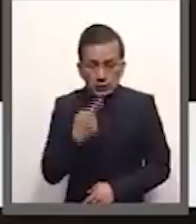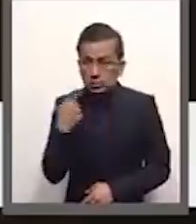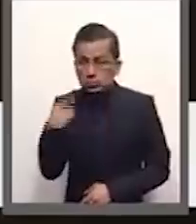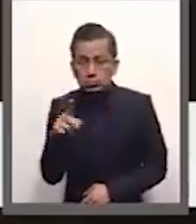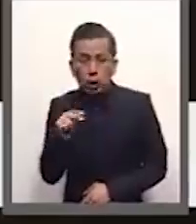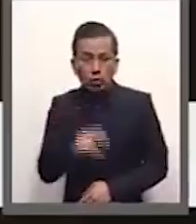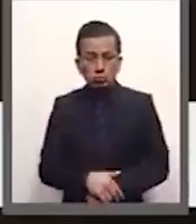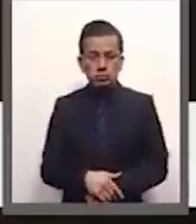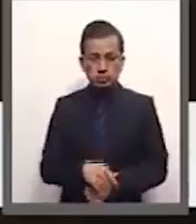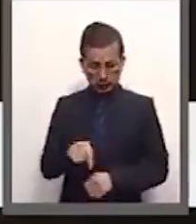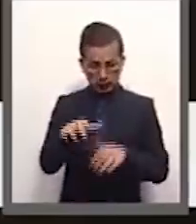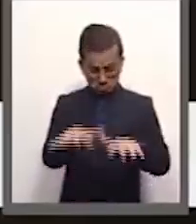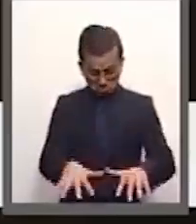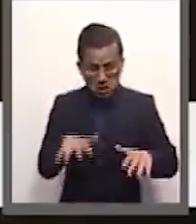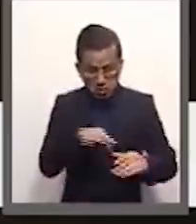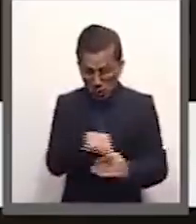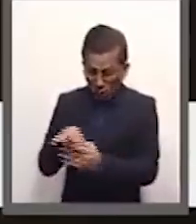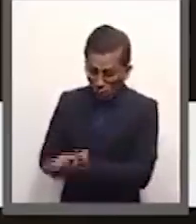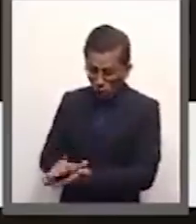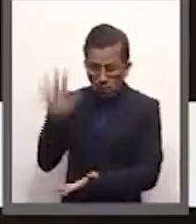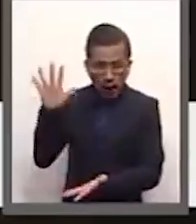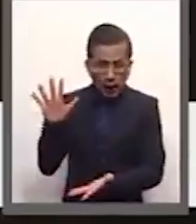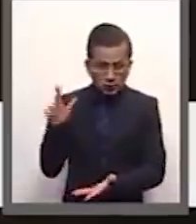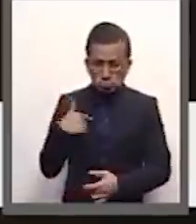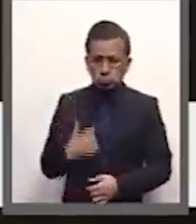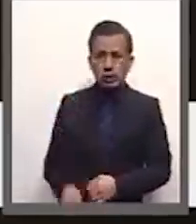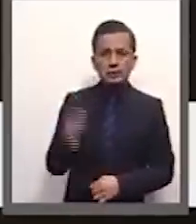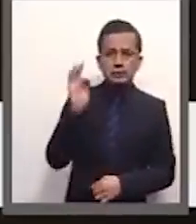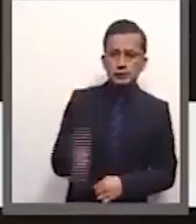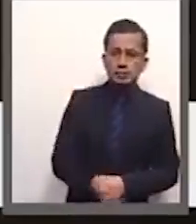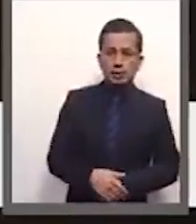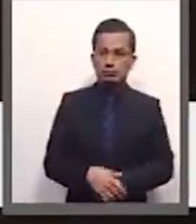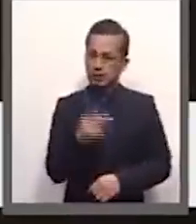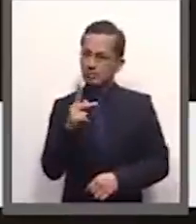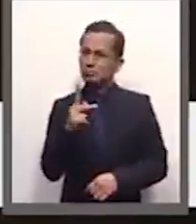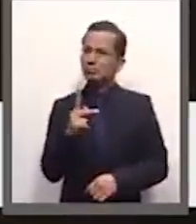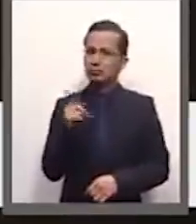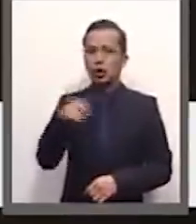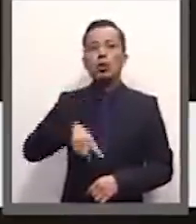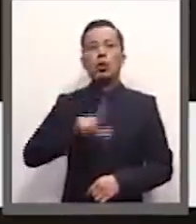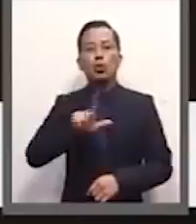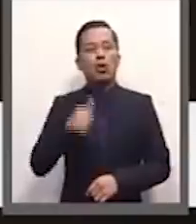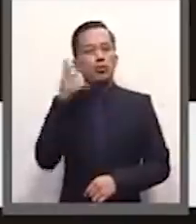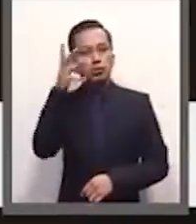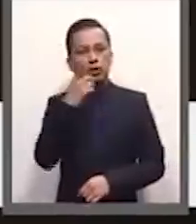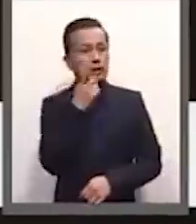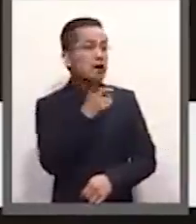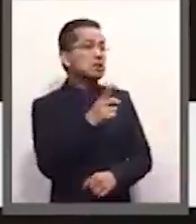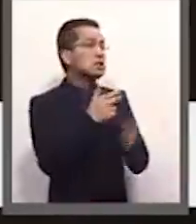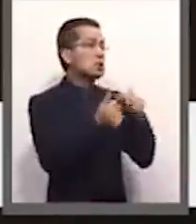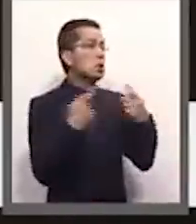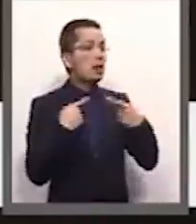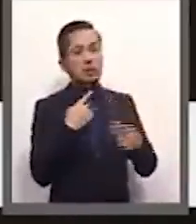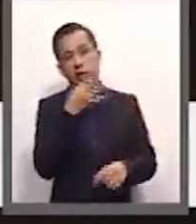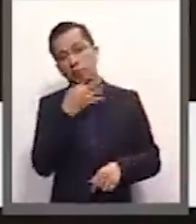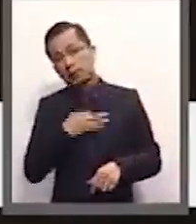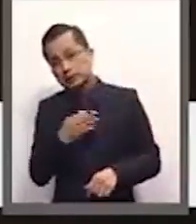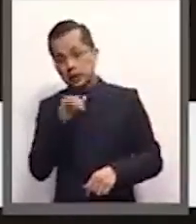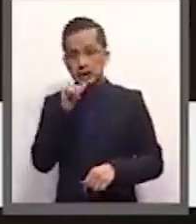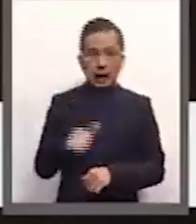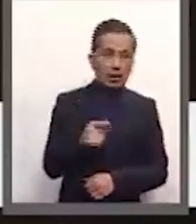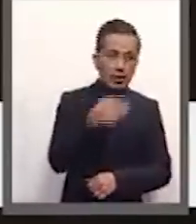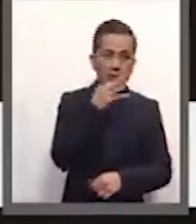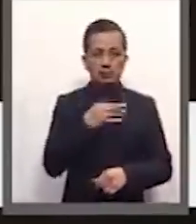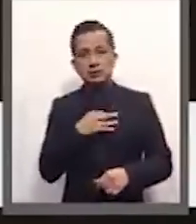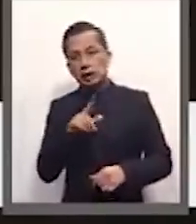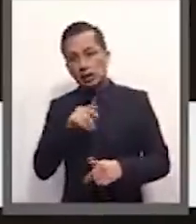mayoría, pero no digan que nadie se los advirtió. No digan que nadie puso en alerta de lo que iba a suceder. Vamos